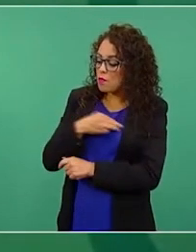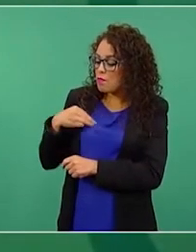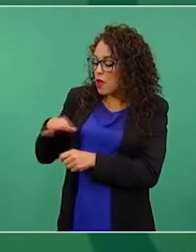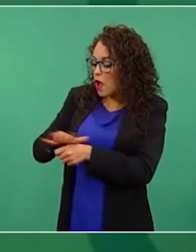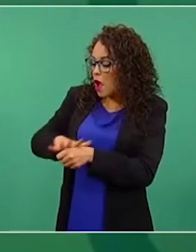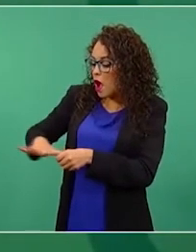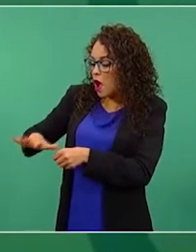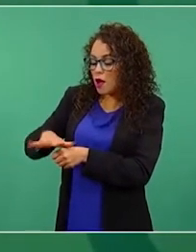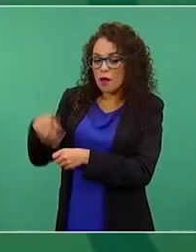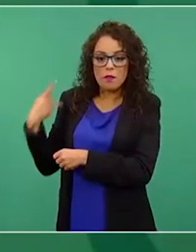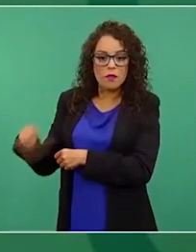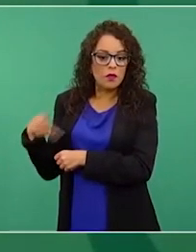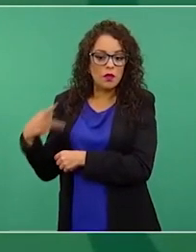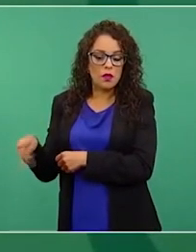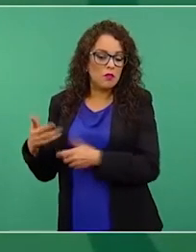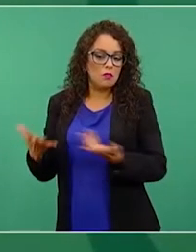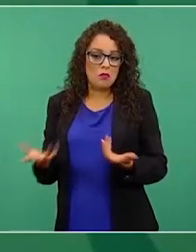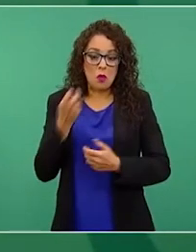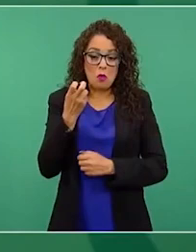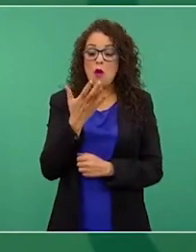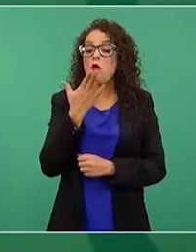No, no hay